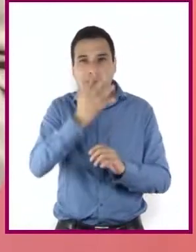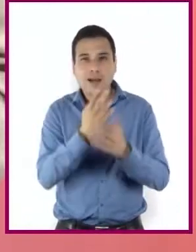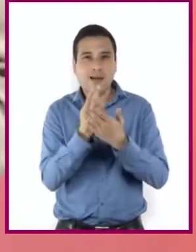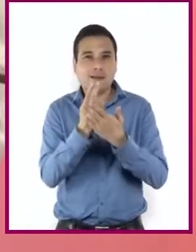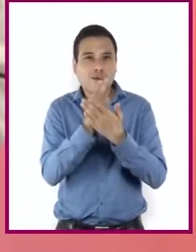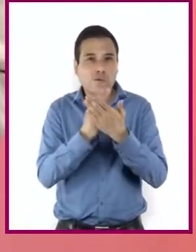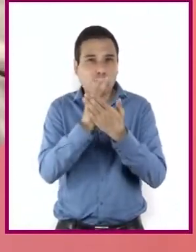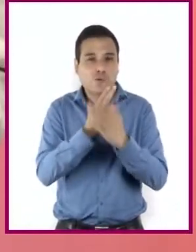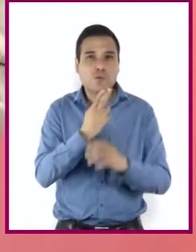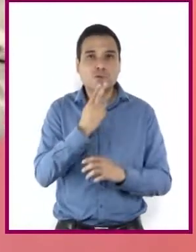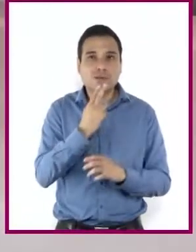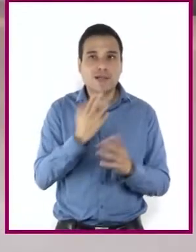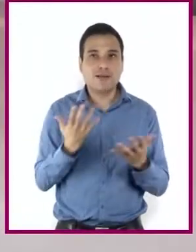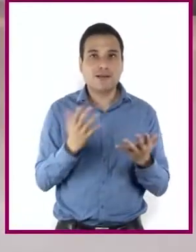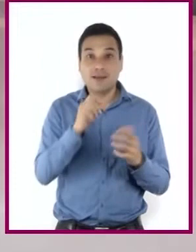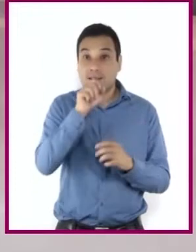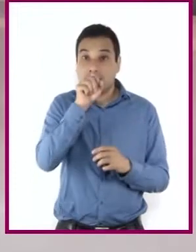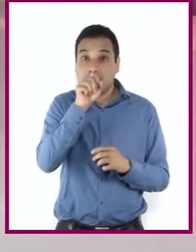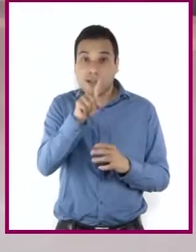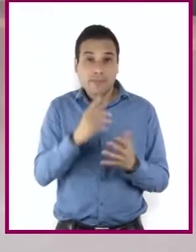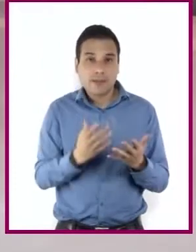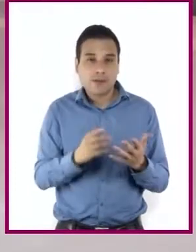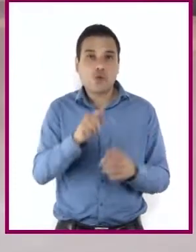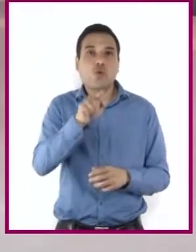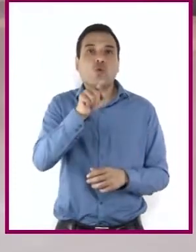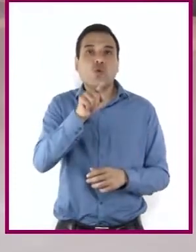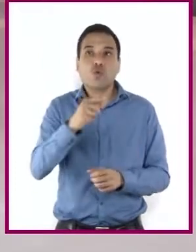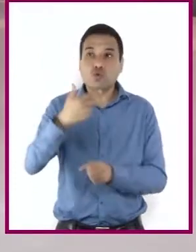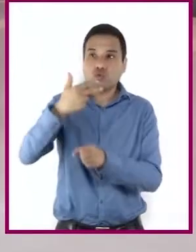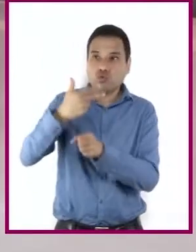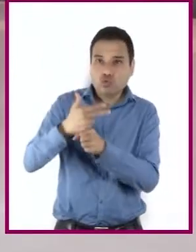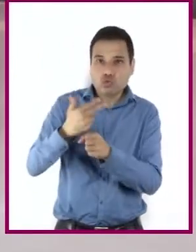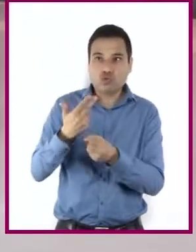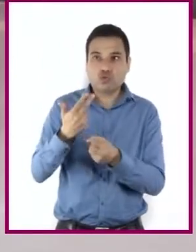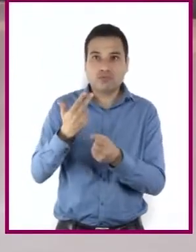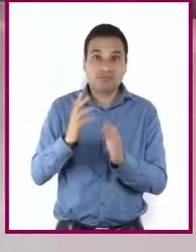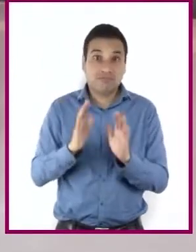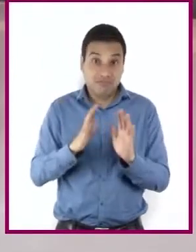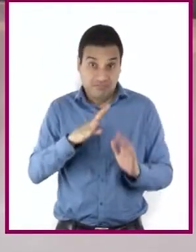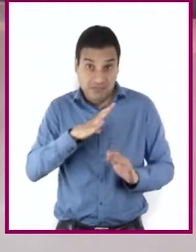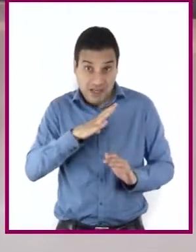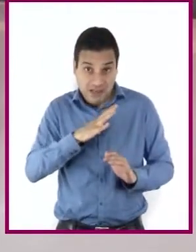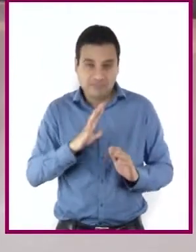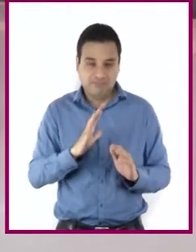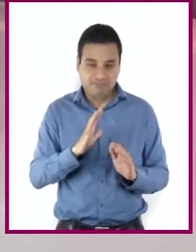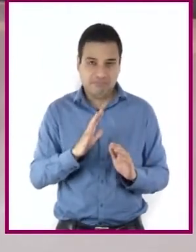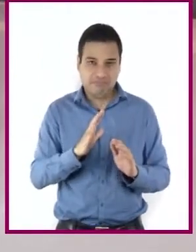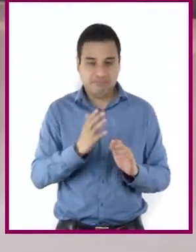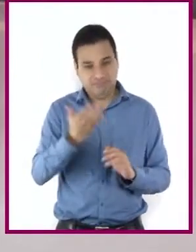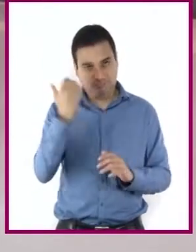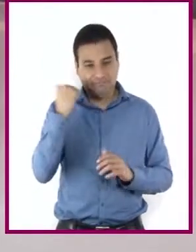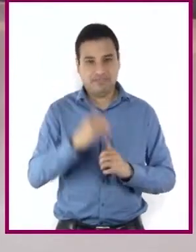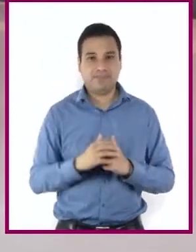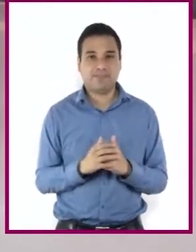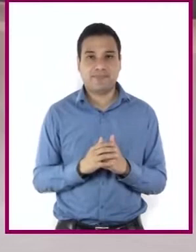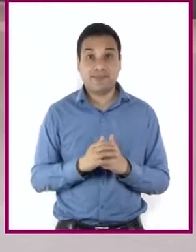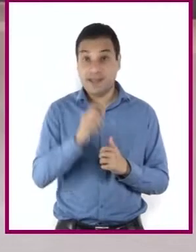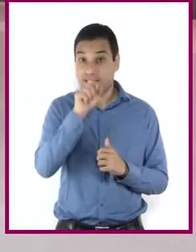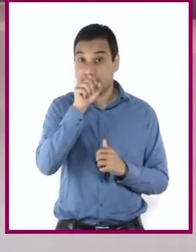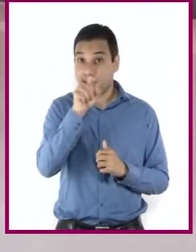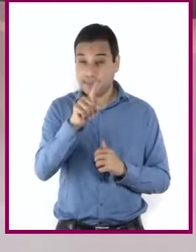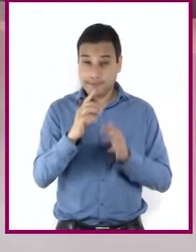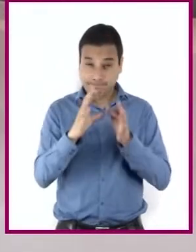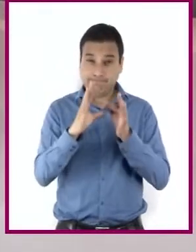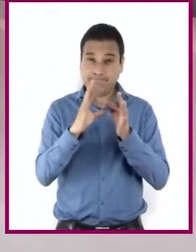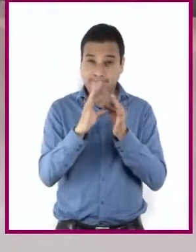o incluso alguna grabación de su exposición si es que cuentan con ella. También les recordamos